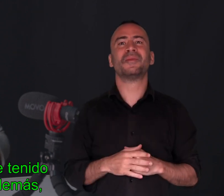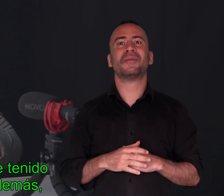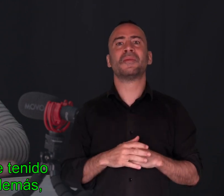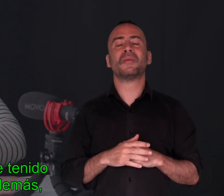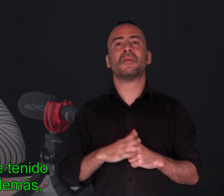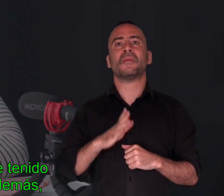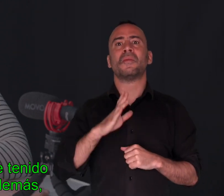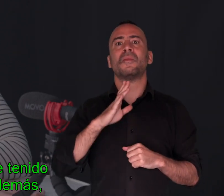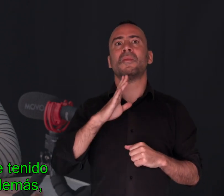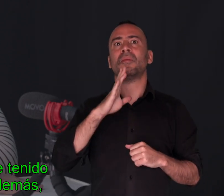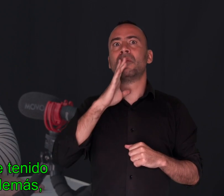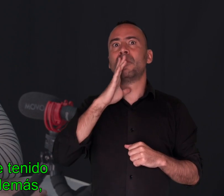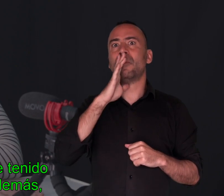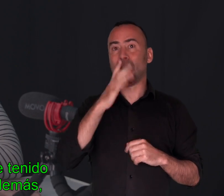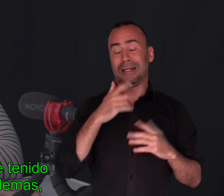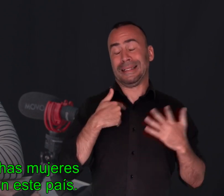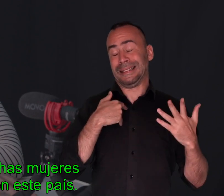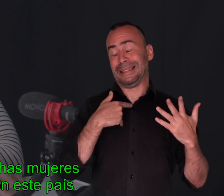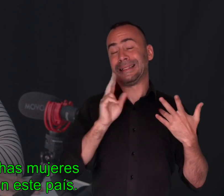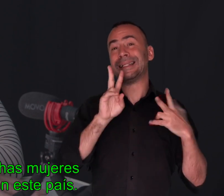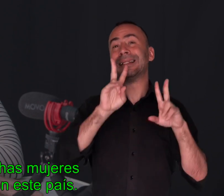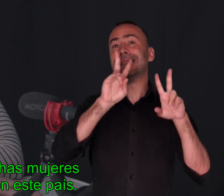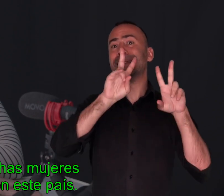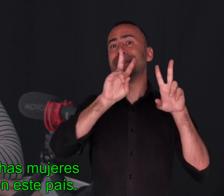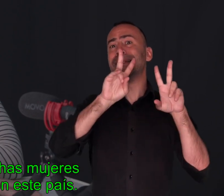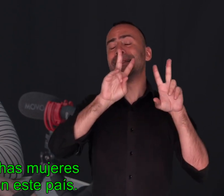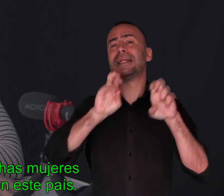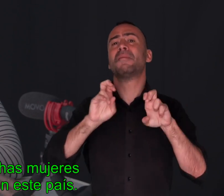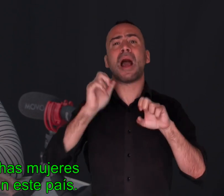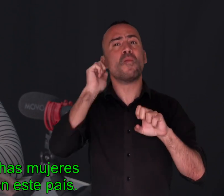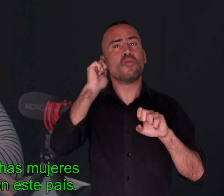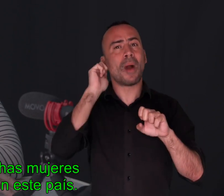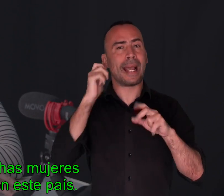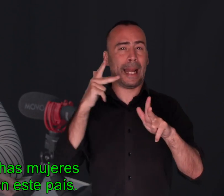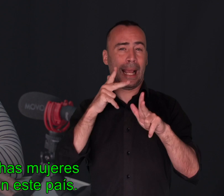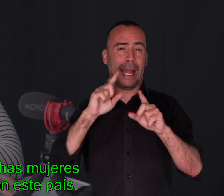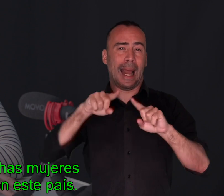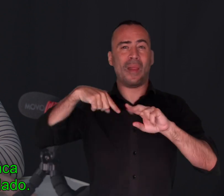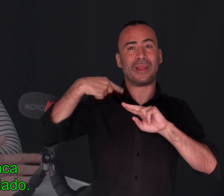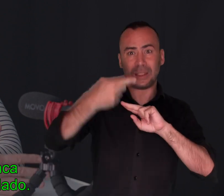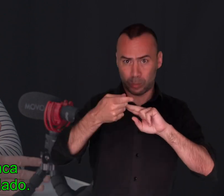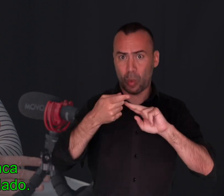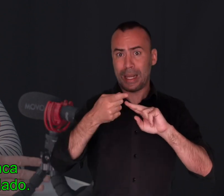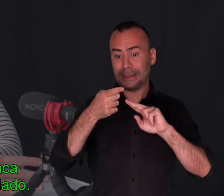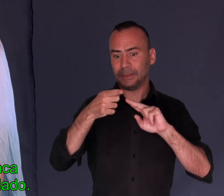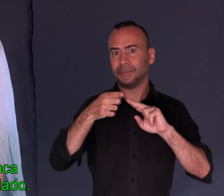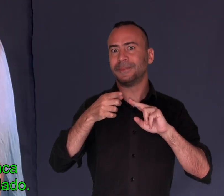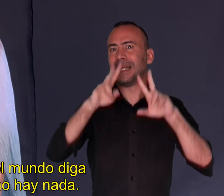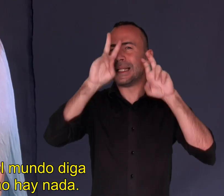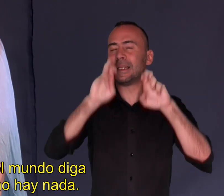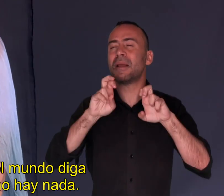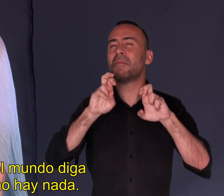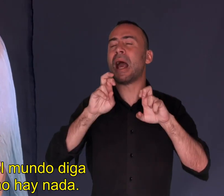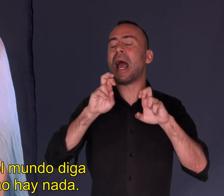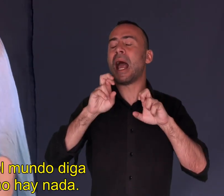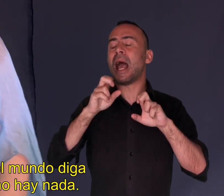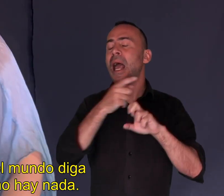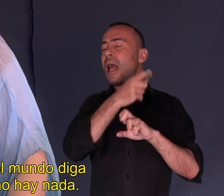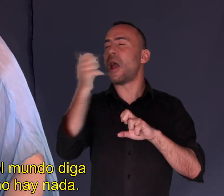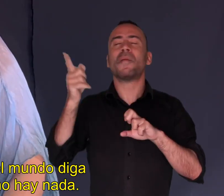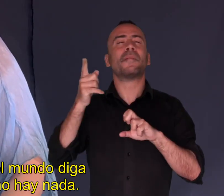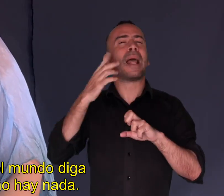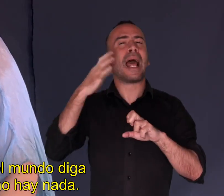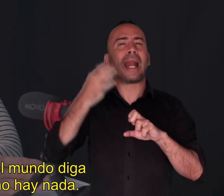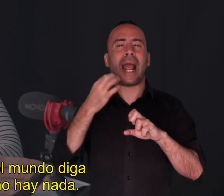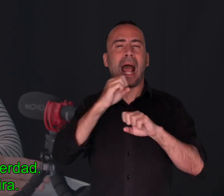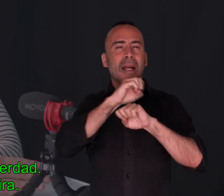porque yo he tenido la suerte además de hablar de muchas mujeres de la pojer en este país que nunca se ha hablado no Aunque todo el mundo diga que hay